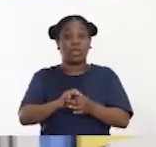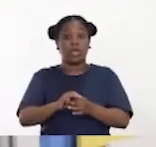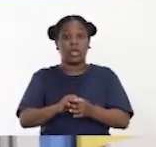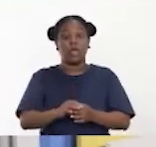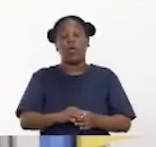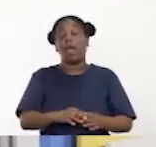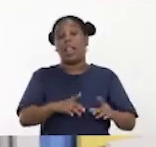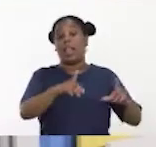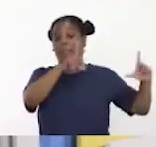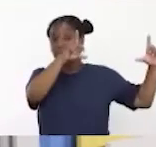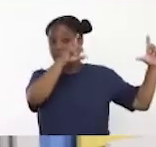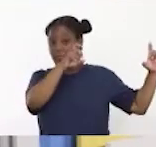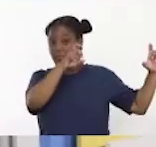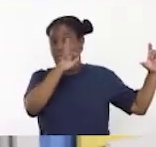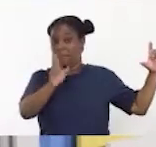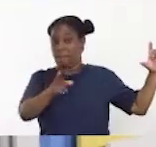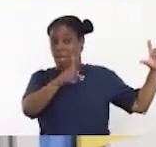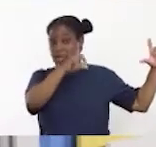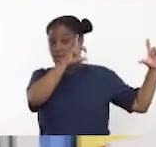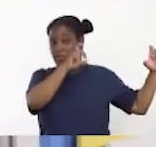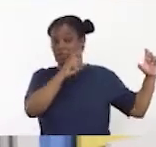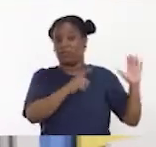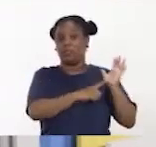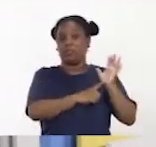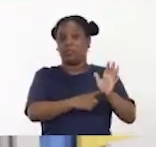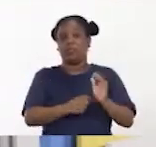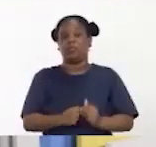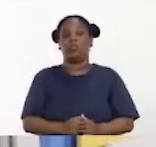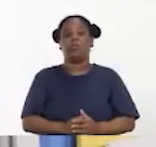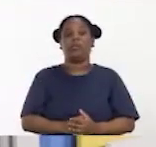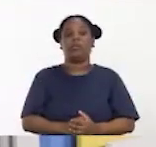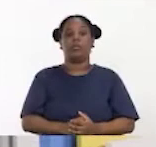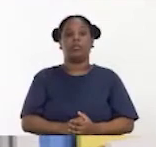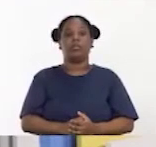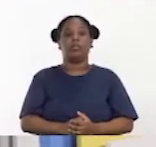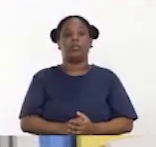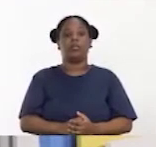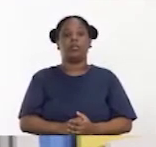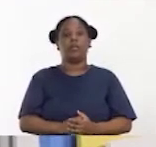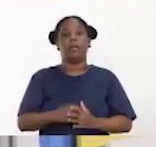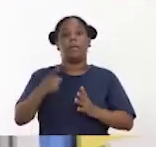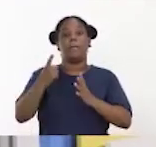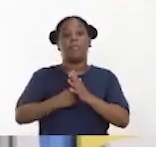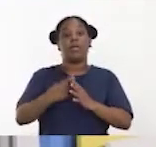de 12 grados, en las páginas que están ahí reflejadas en la presentación